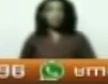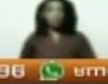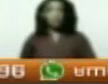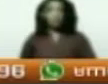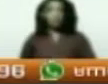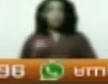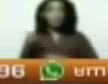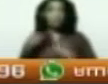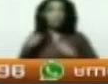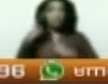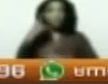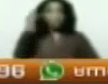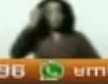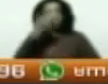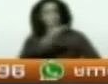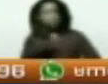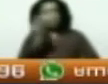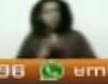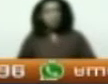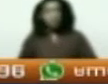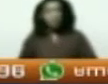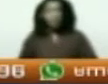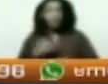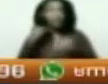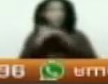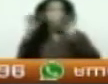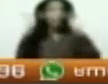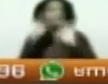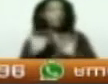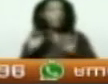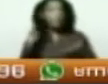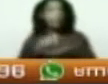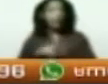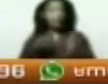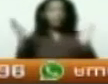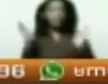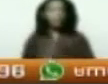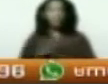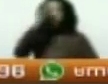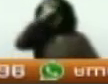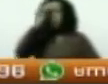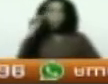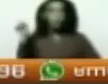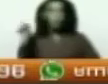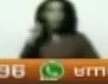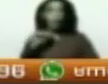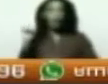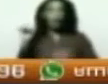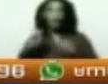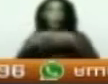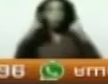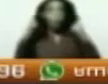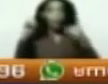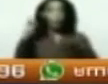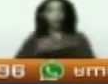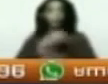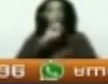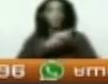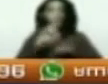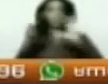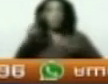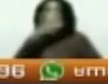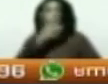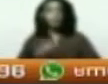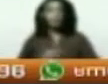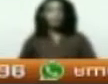imagínate tú igualmente llegado el santo domingo por maiquetía el 17 de diciembre